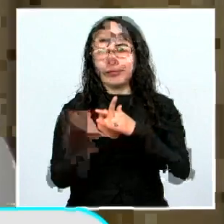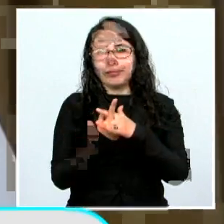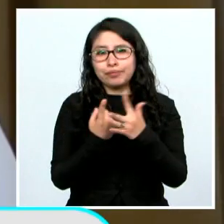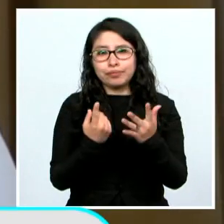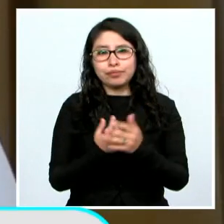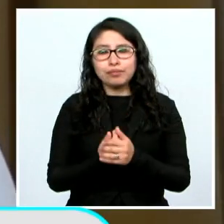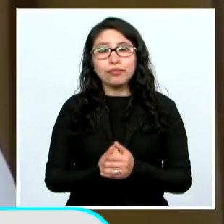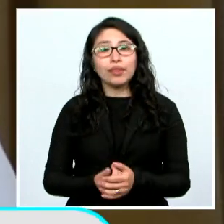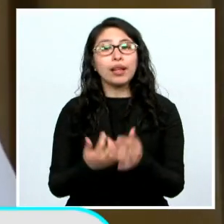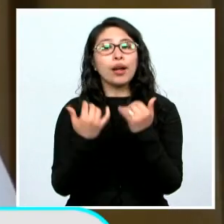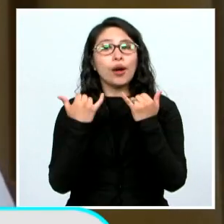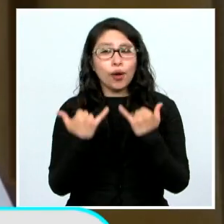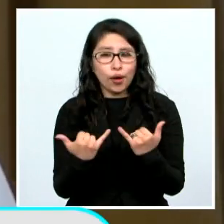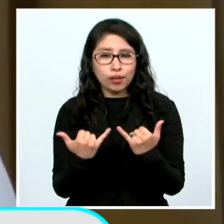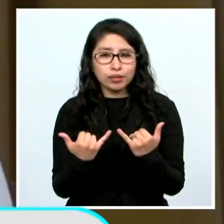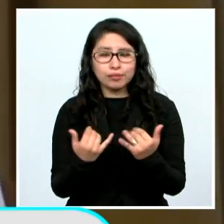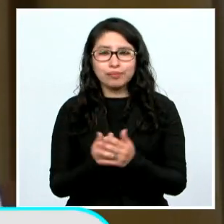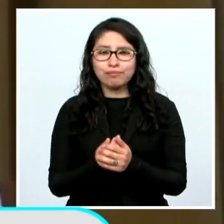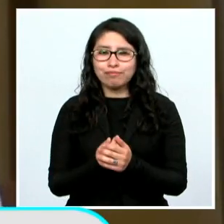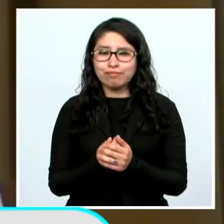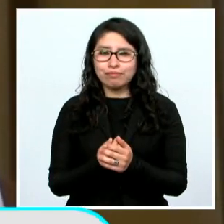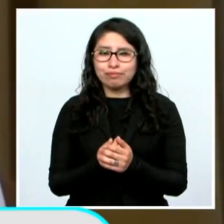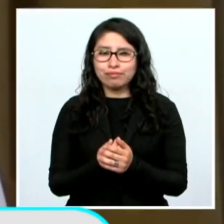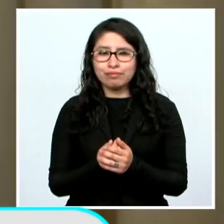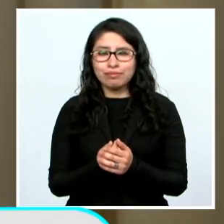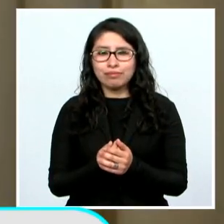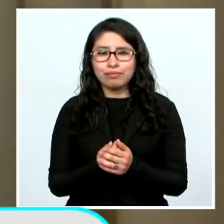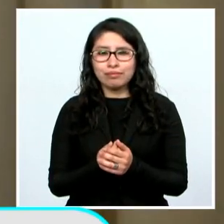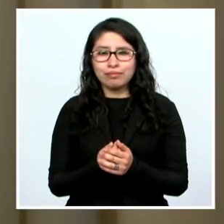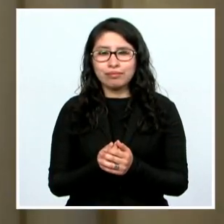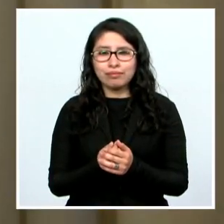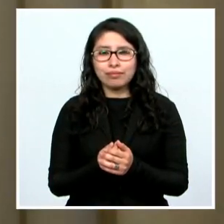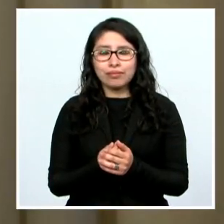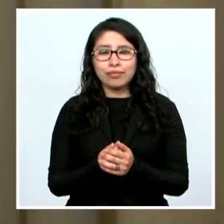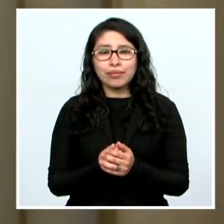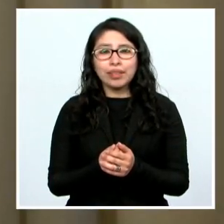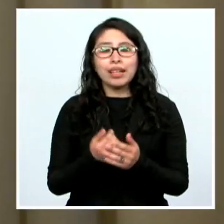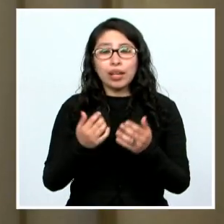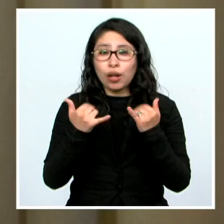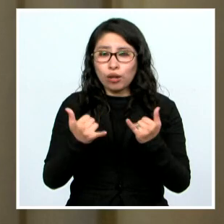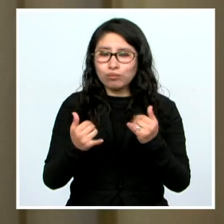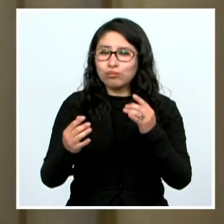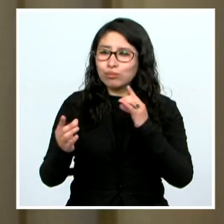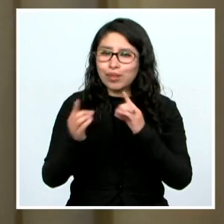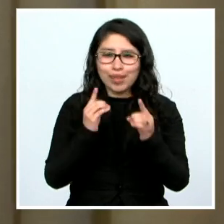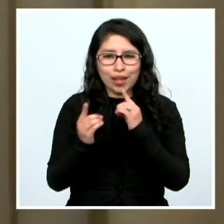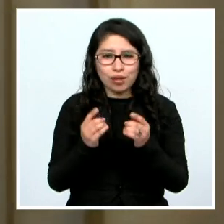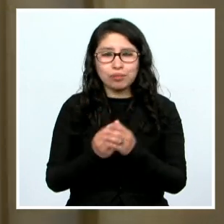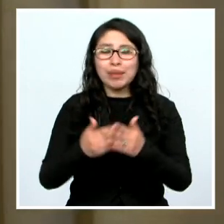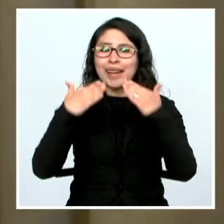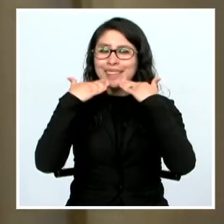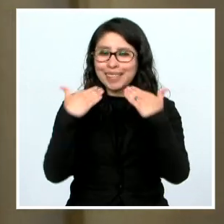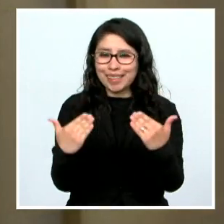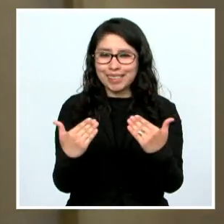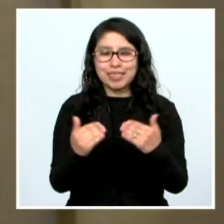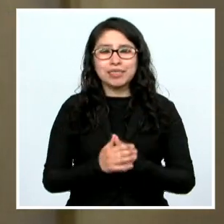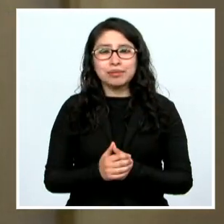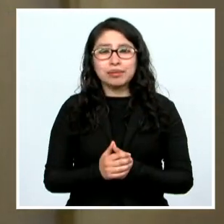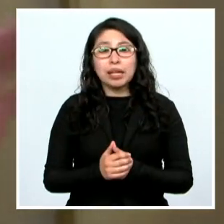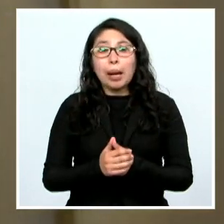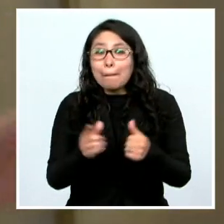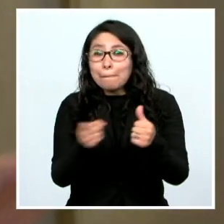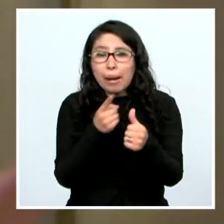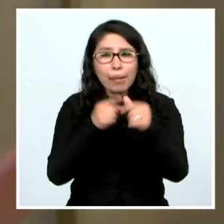Hoy, de verdad me siento privilegiado en mi carrera de periodista. Áñez, que nos da este diálogo en exclusiva. Presidenta, gracias. Primero,